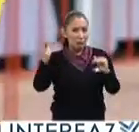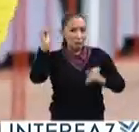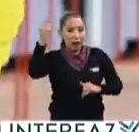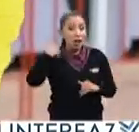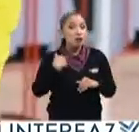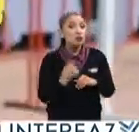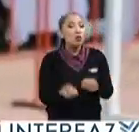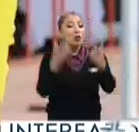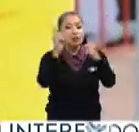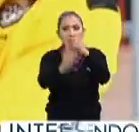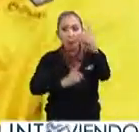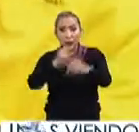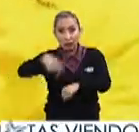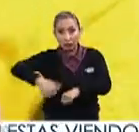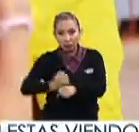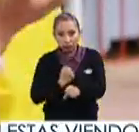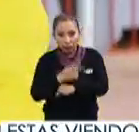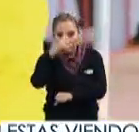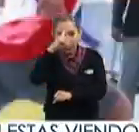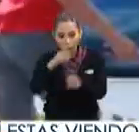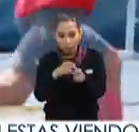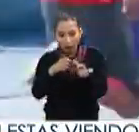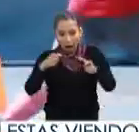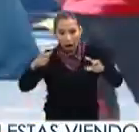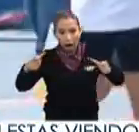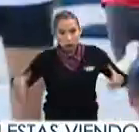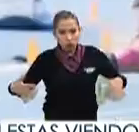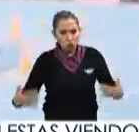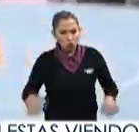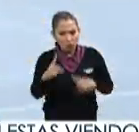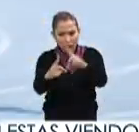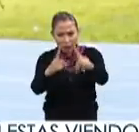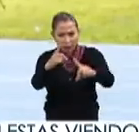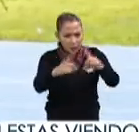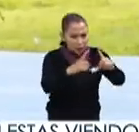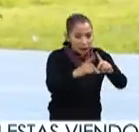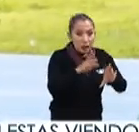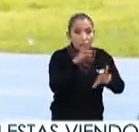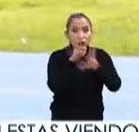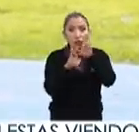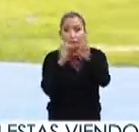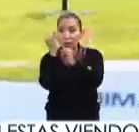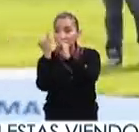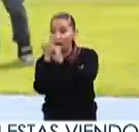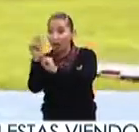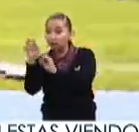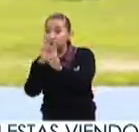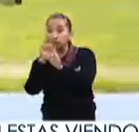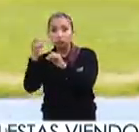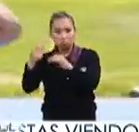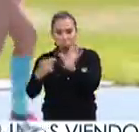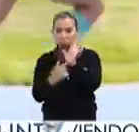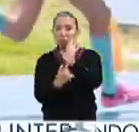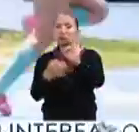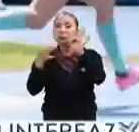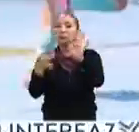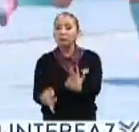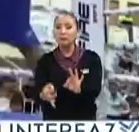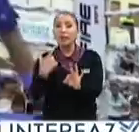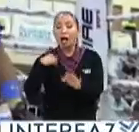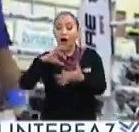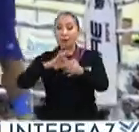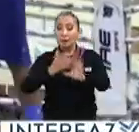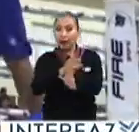El número de deportes que se practican en México ha incrementado considerablemente y los resultados a nivel internacional hablan por sí mismos.